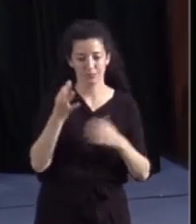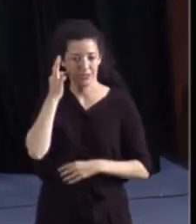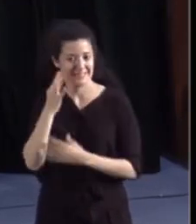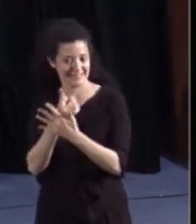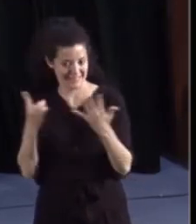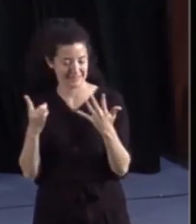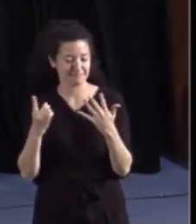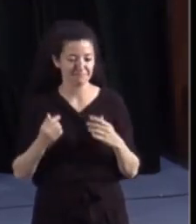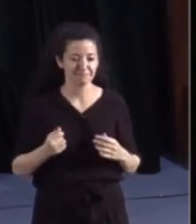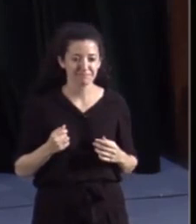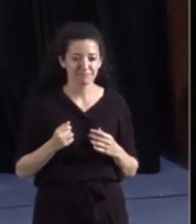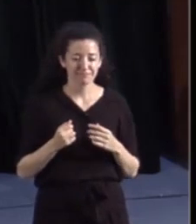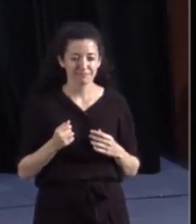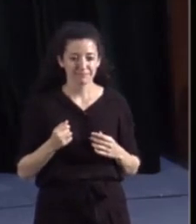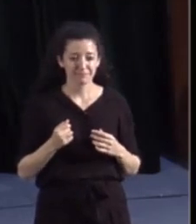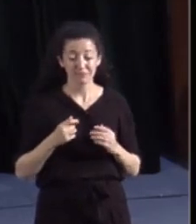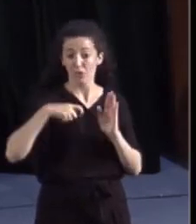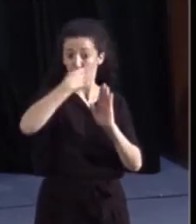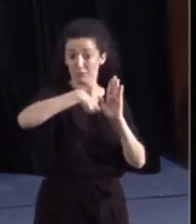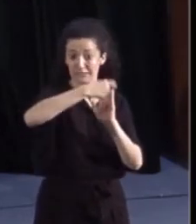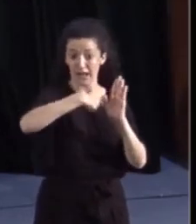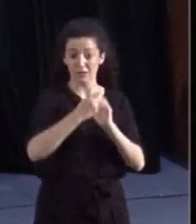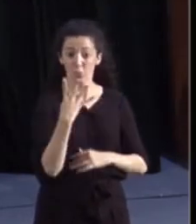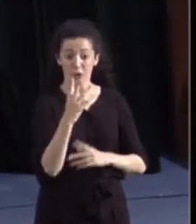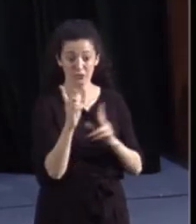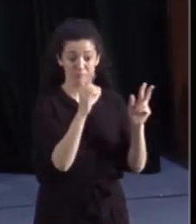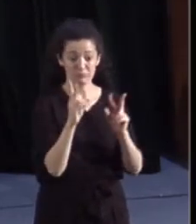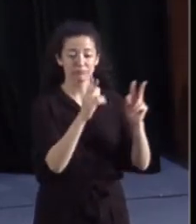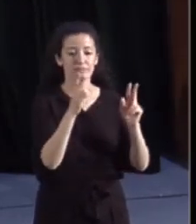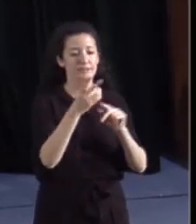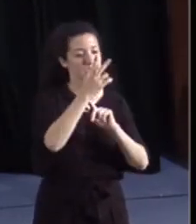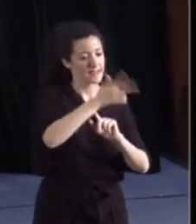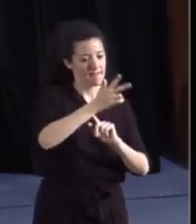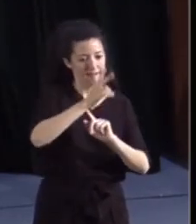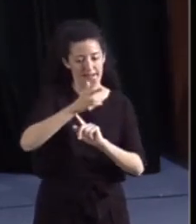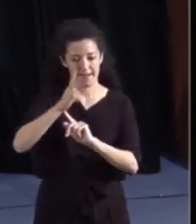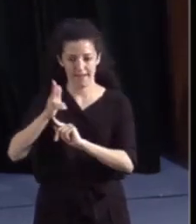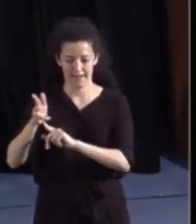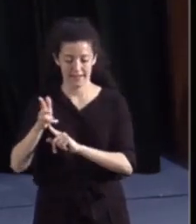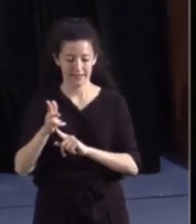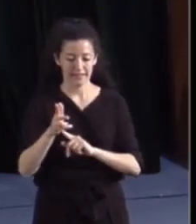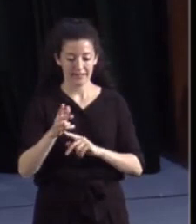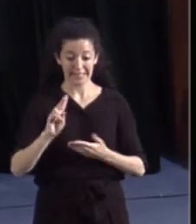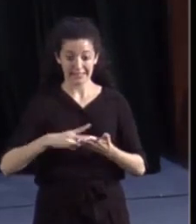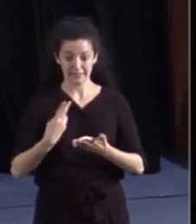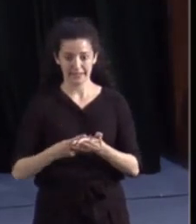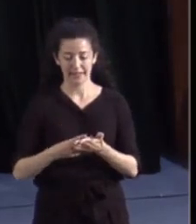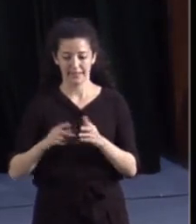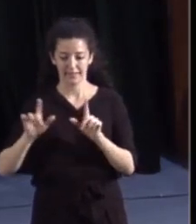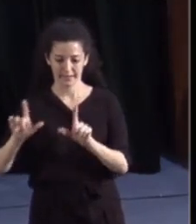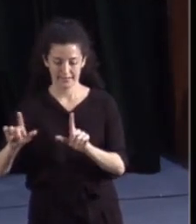se grabaron 4 clips de un documental con las 4 configuraciones, derecha, izquierda, mediano,